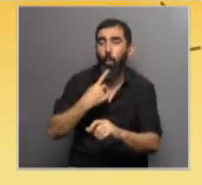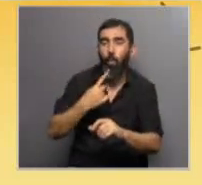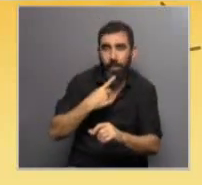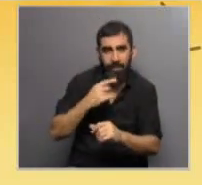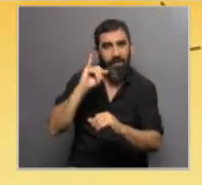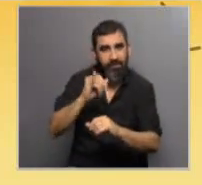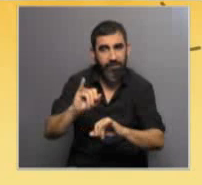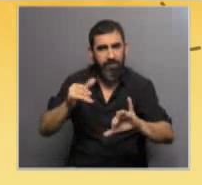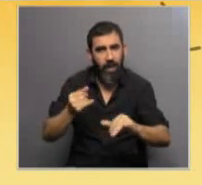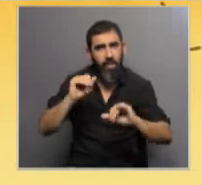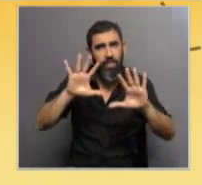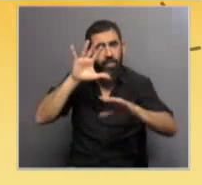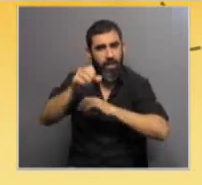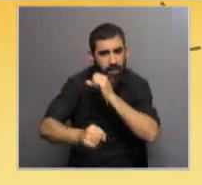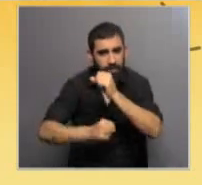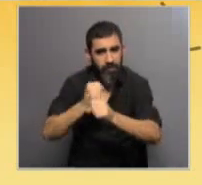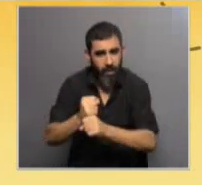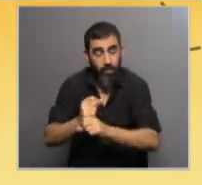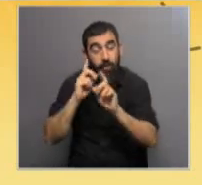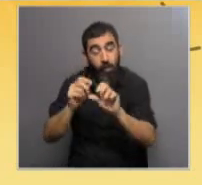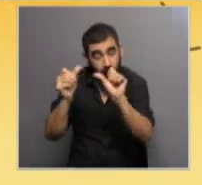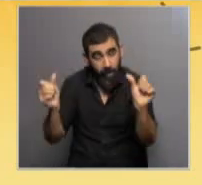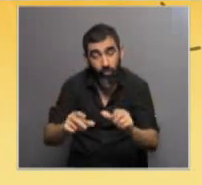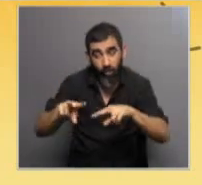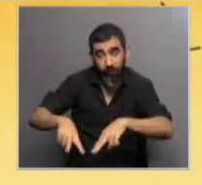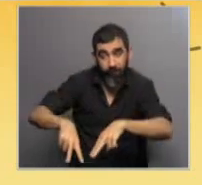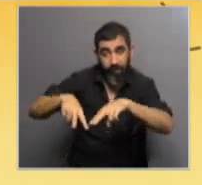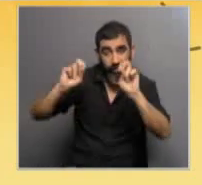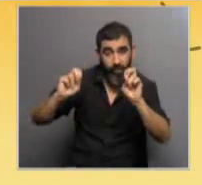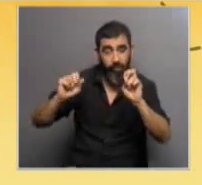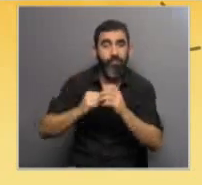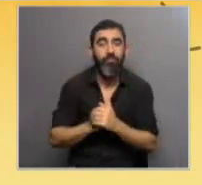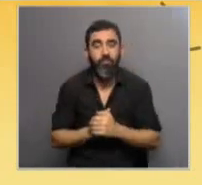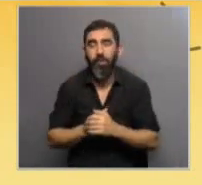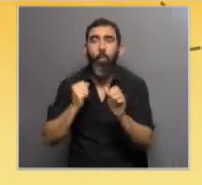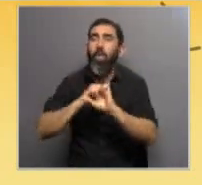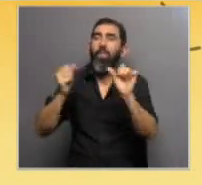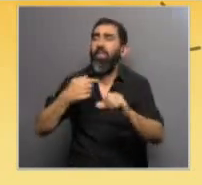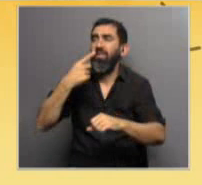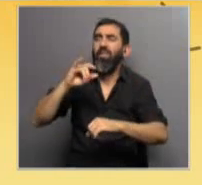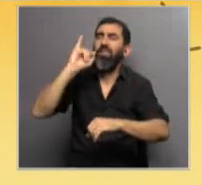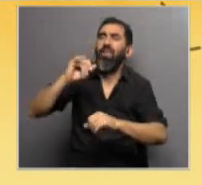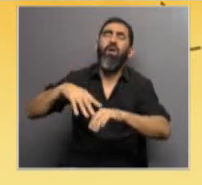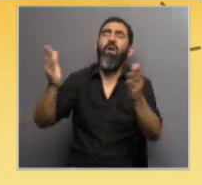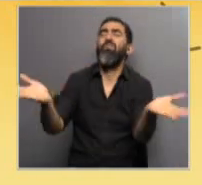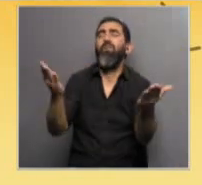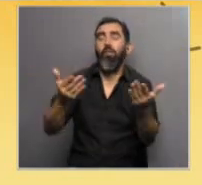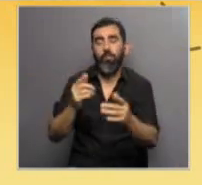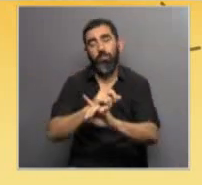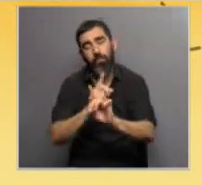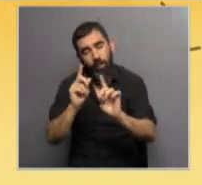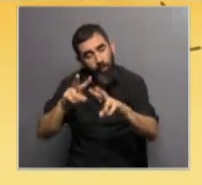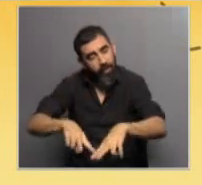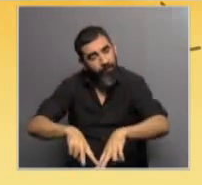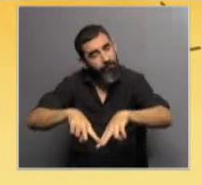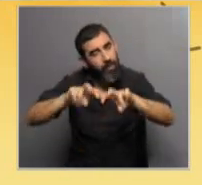10 años se hizo una investigación además no se pueden tomar medidas así vamos a hacer esto café para todos no se puede que estudiar